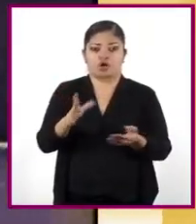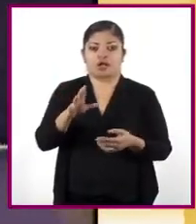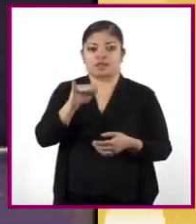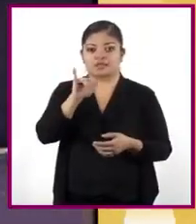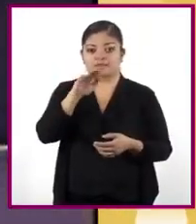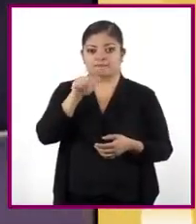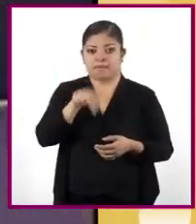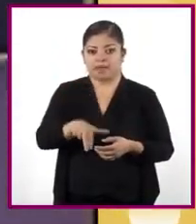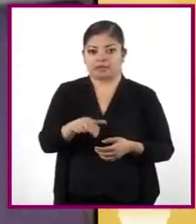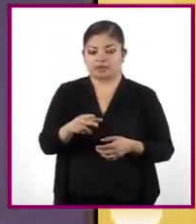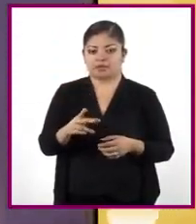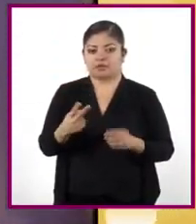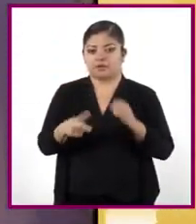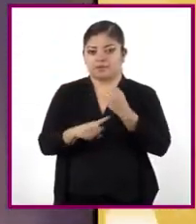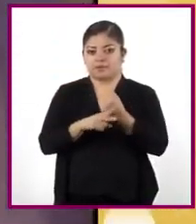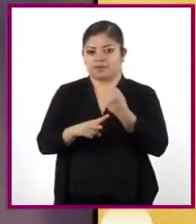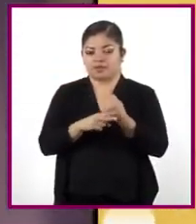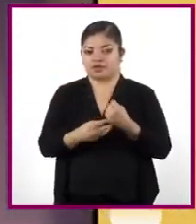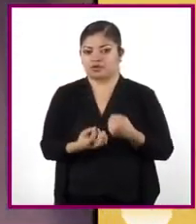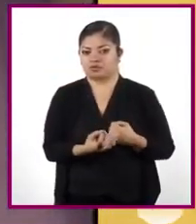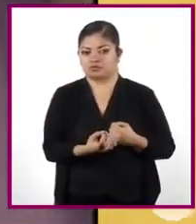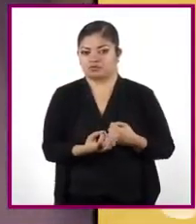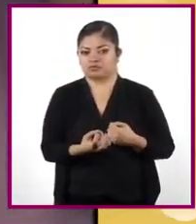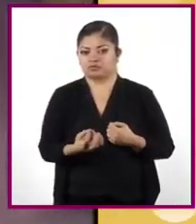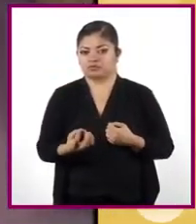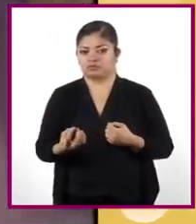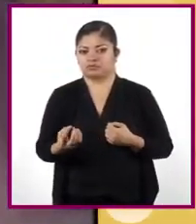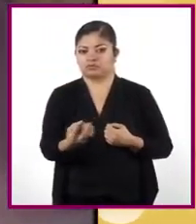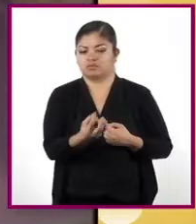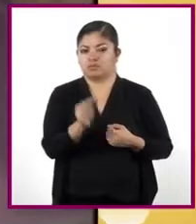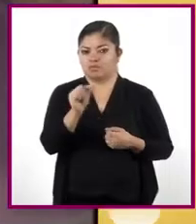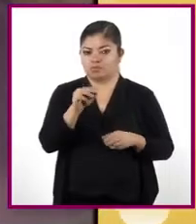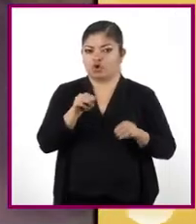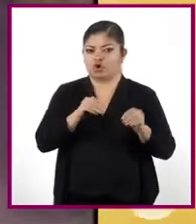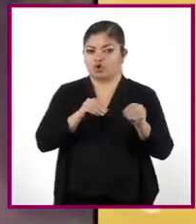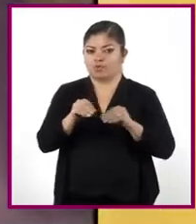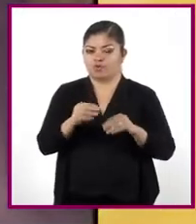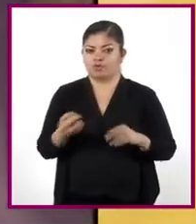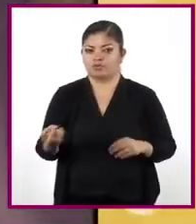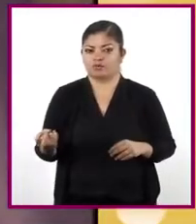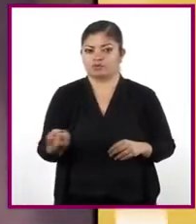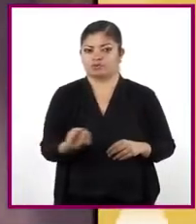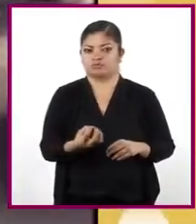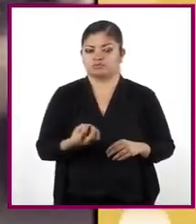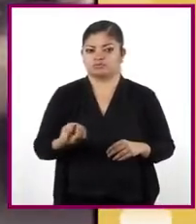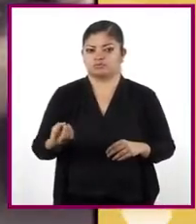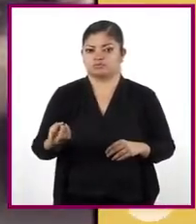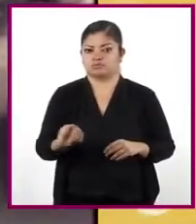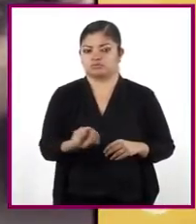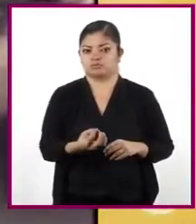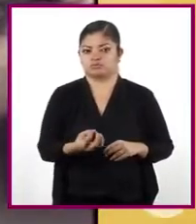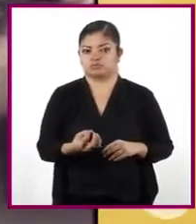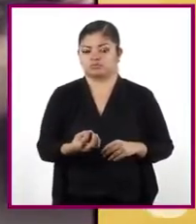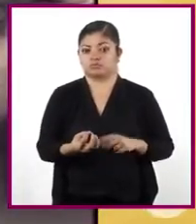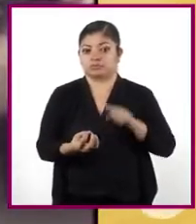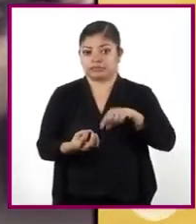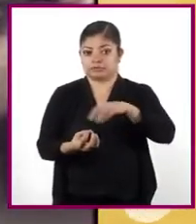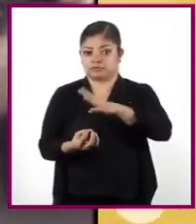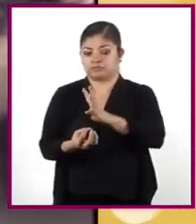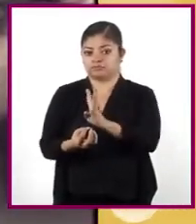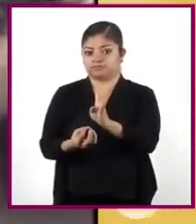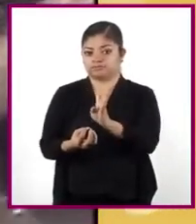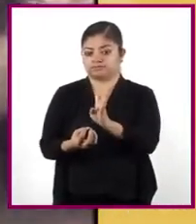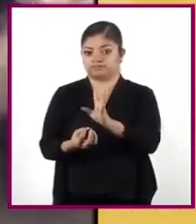un imán por debajo del vidrio realizando ligeros movimientos de un lado hacia otro. Las limaduras de hierro